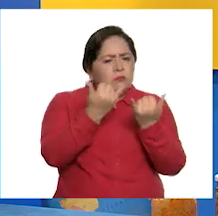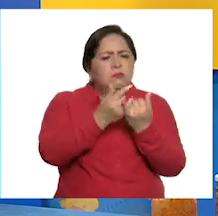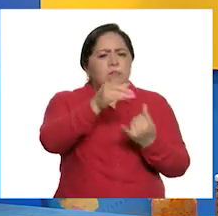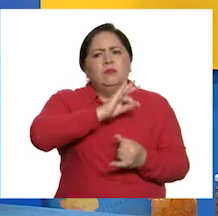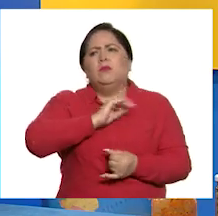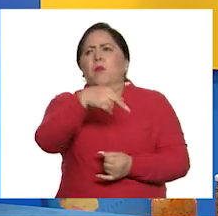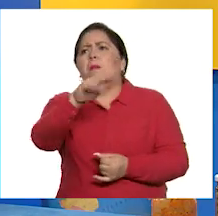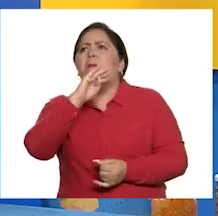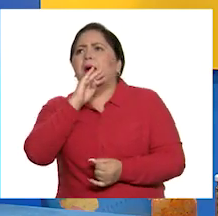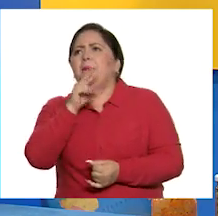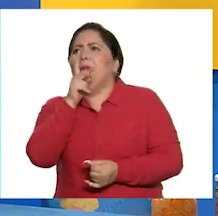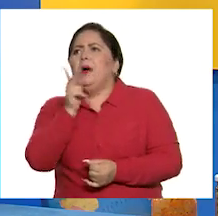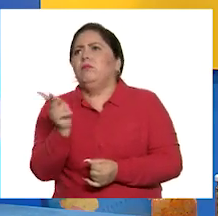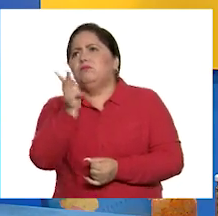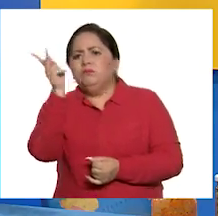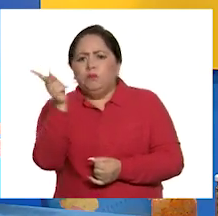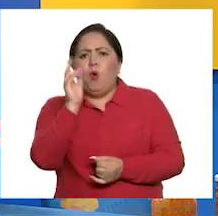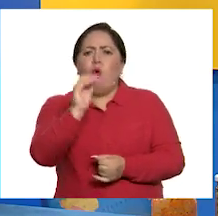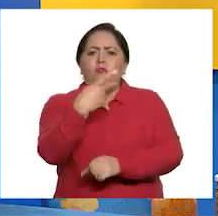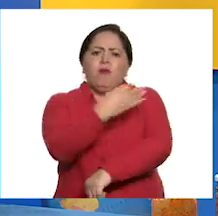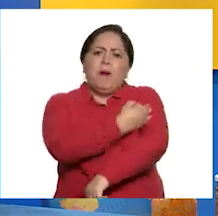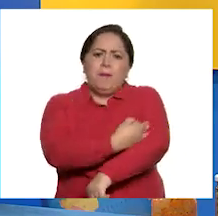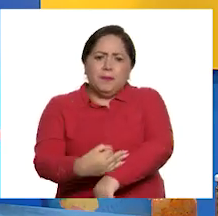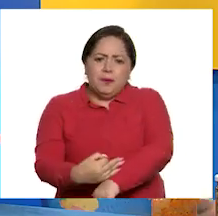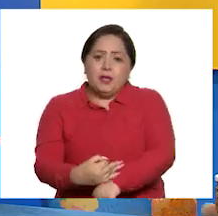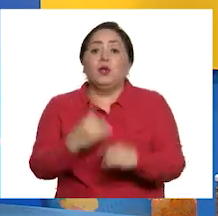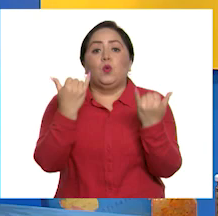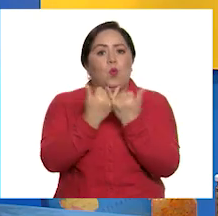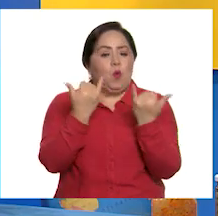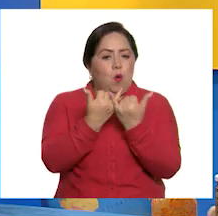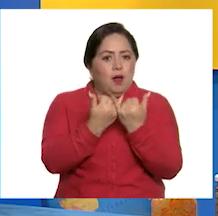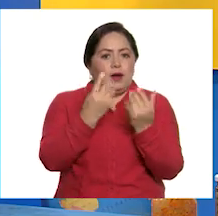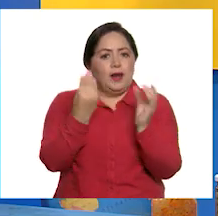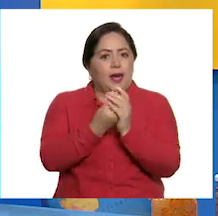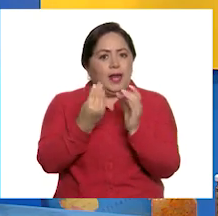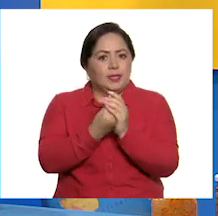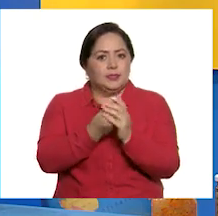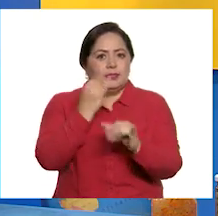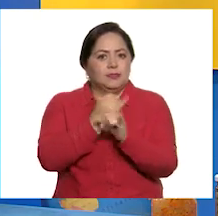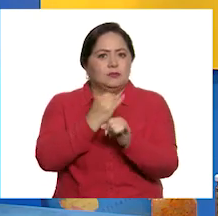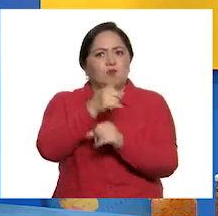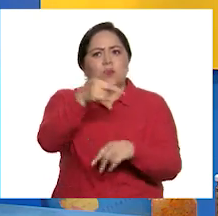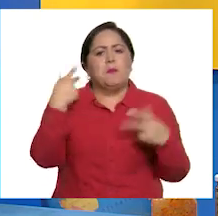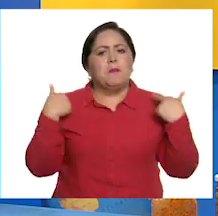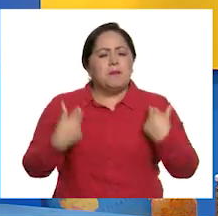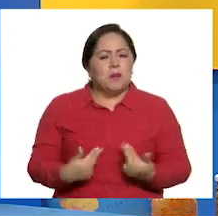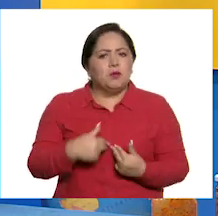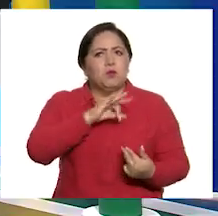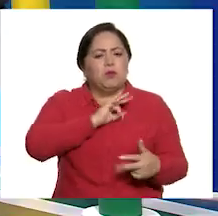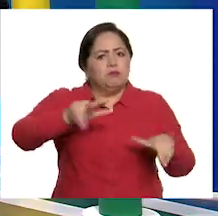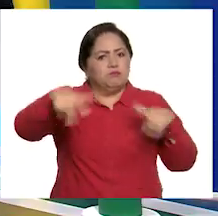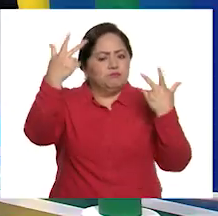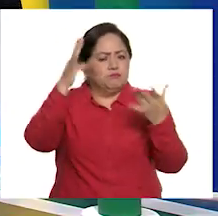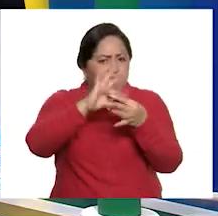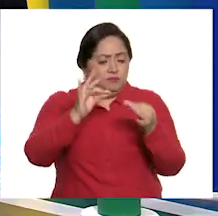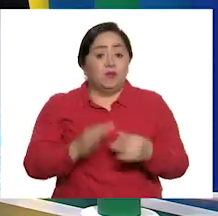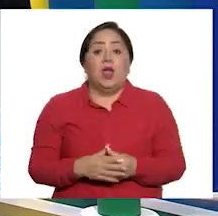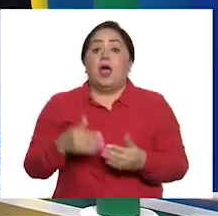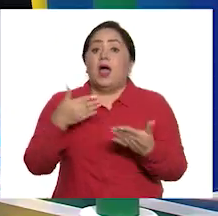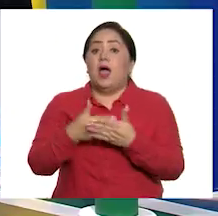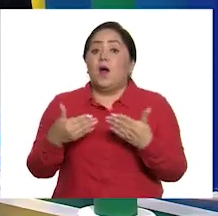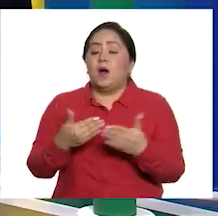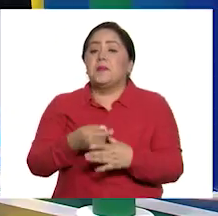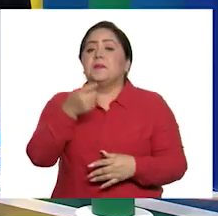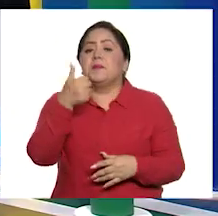consultarlo con su mamá, su papá, con algún familiar y también en las clases en línea con su maestro o su maestra. Trabajaremos como